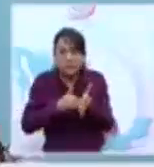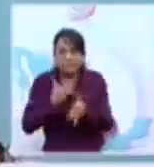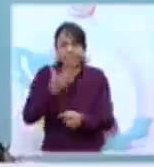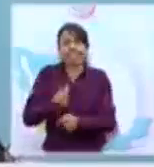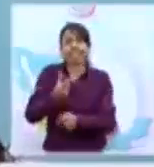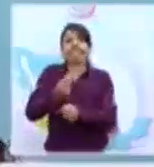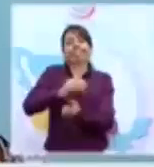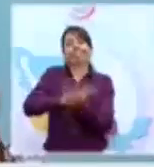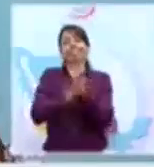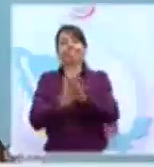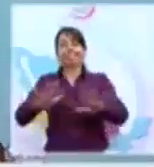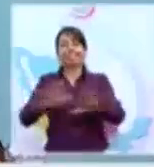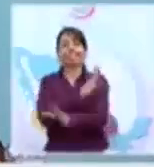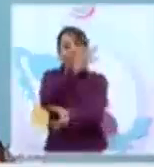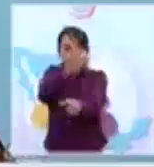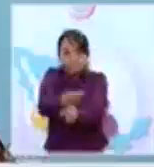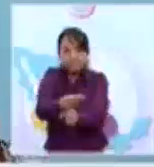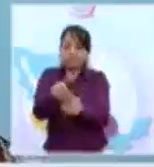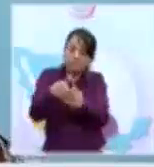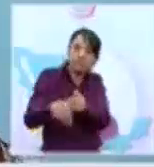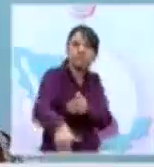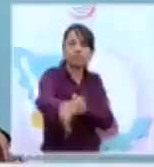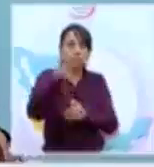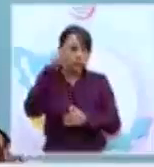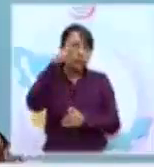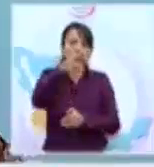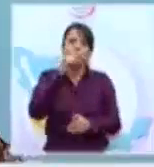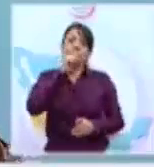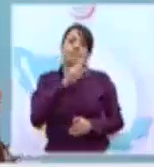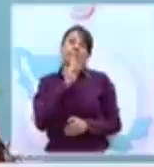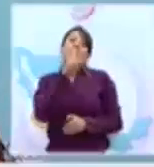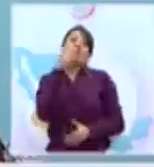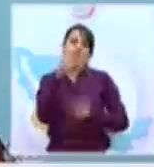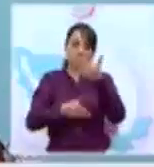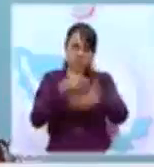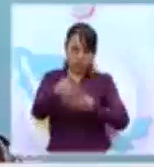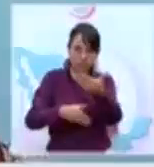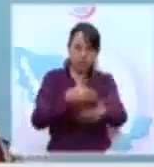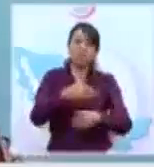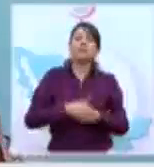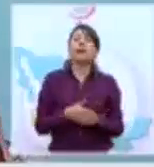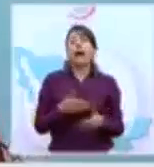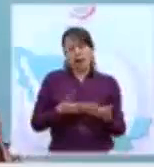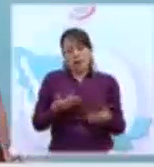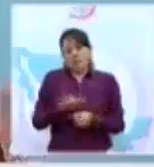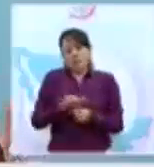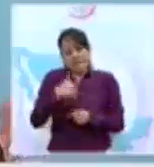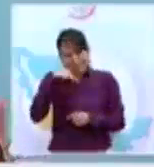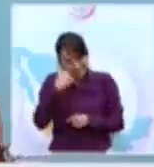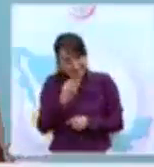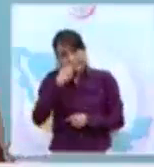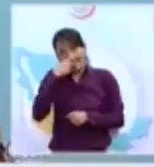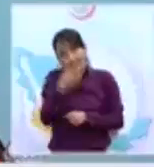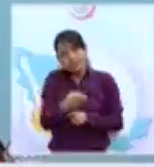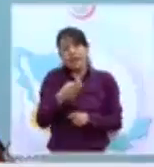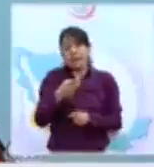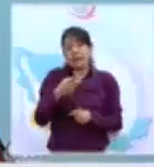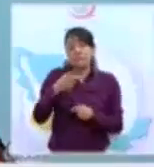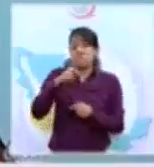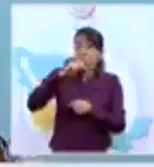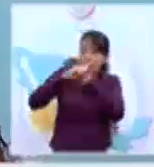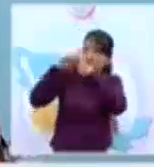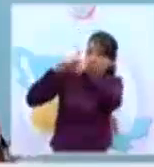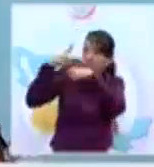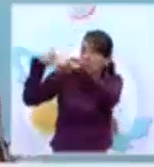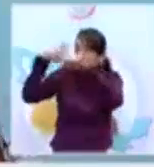Pero lo que quiero destacar es que varios países han intentado o han avanzado en estos temas